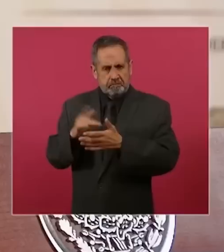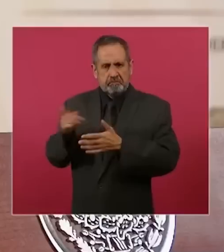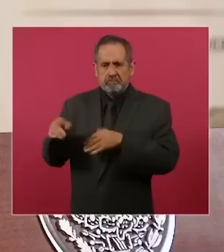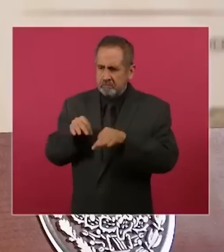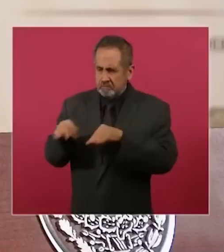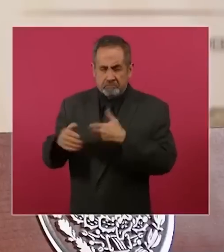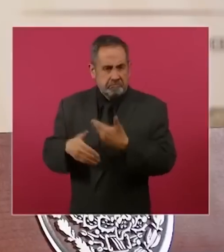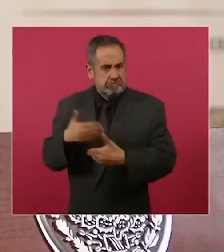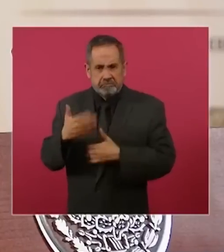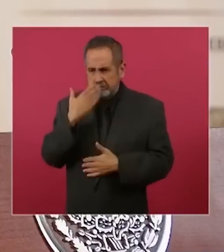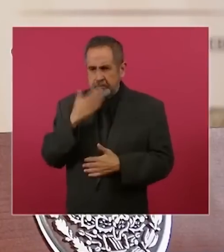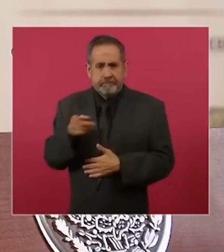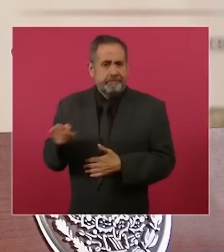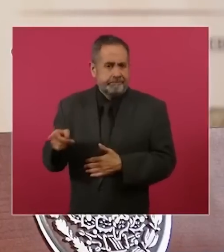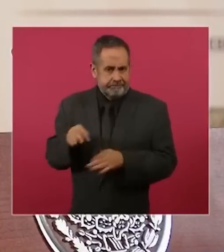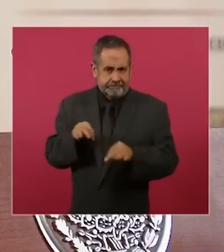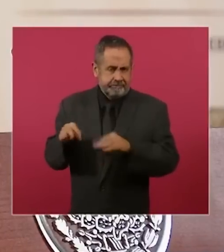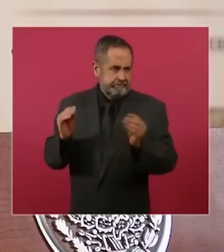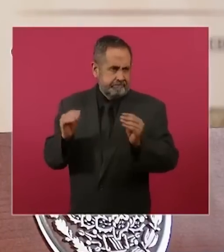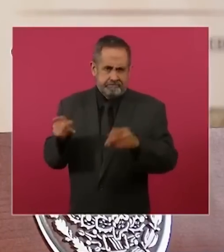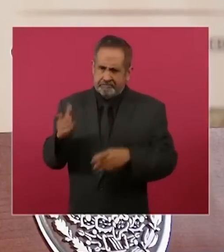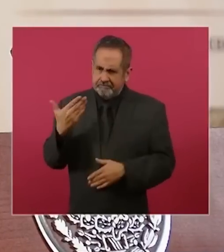que han sido